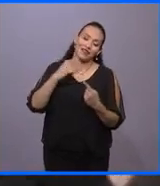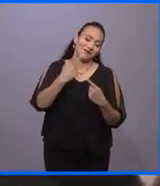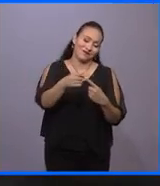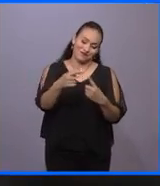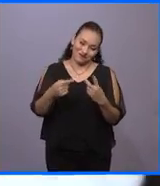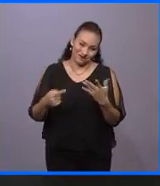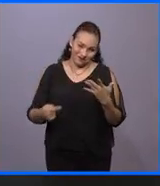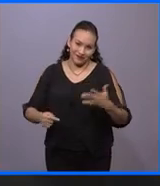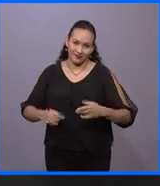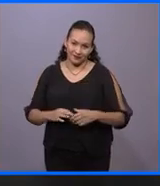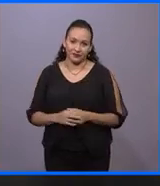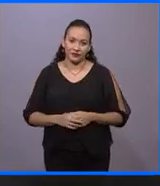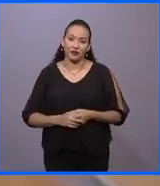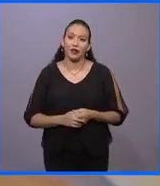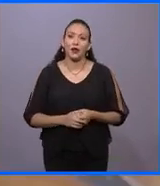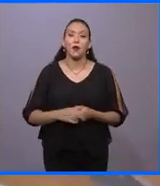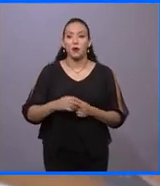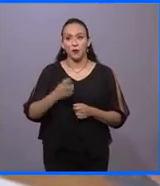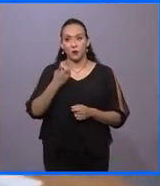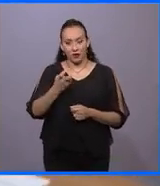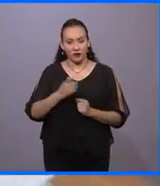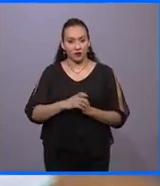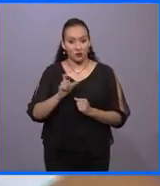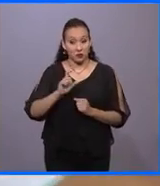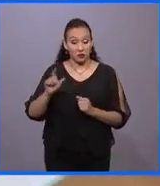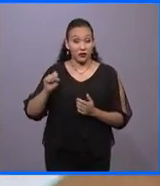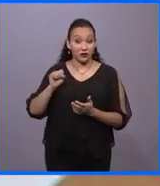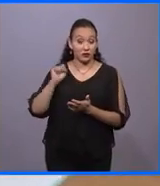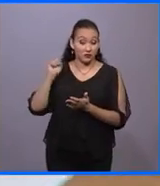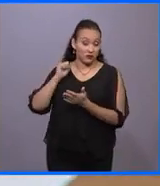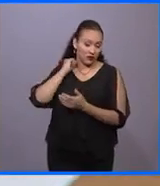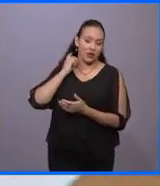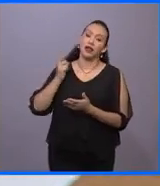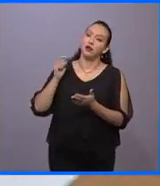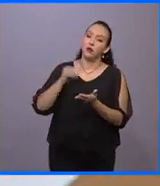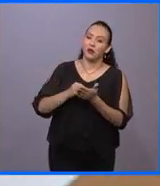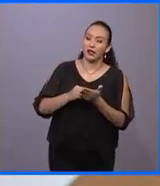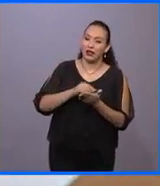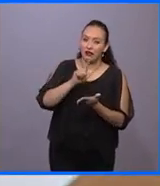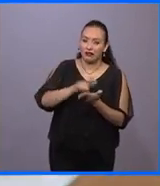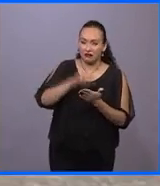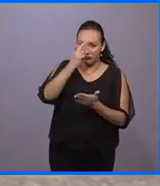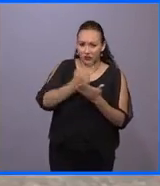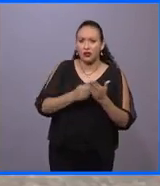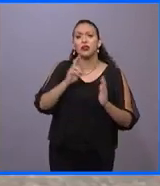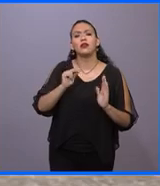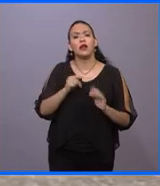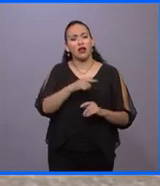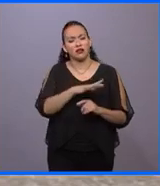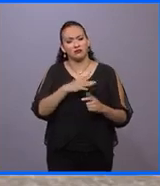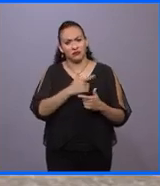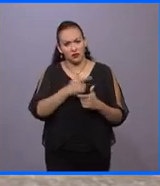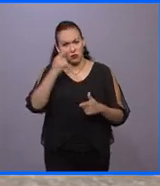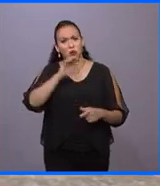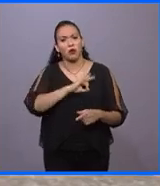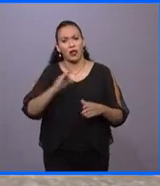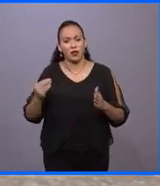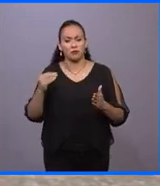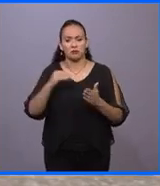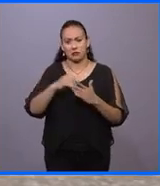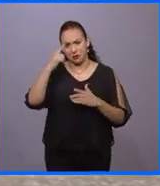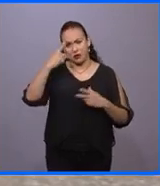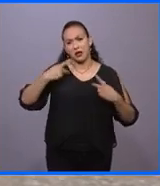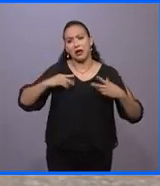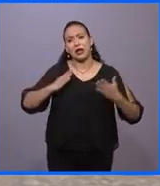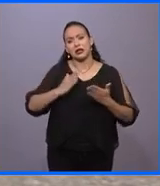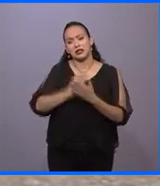social respectivos. Por ello, siempre que el legislador no viole dichas bases, cuenta con libertad configurativa para regular los sistemas